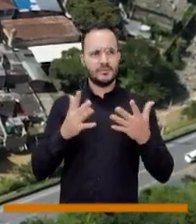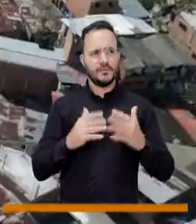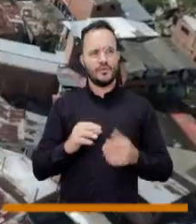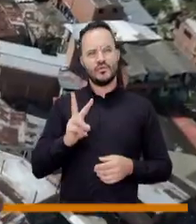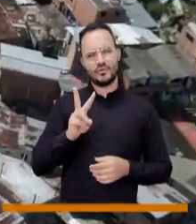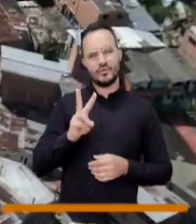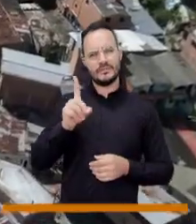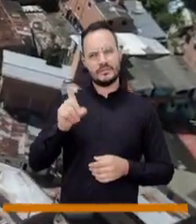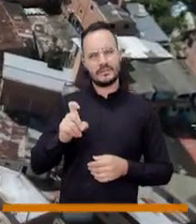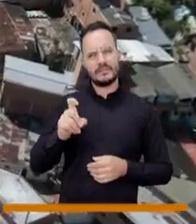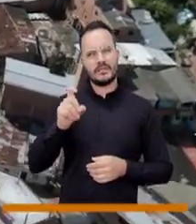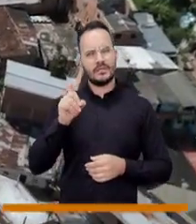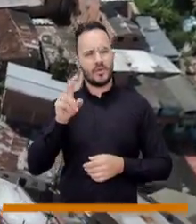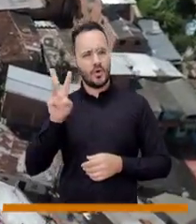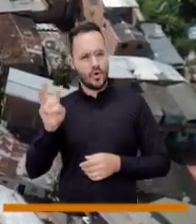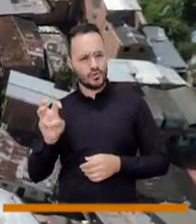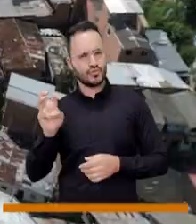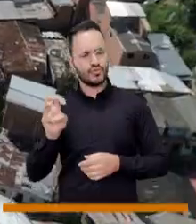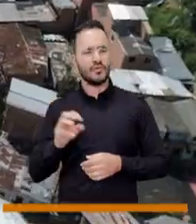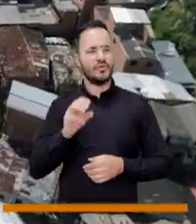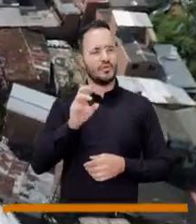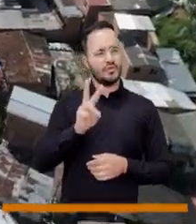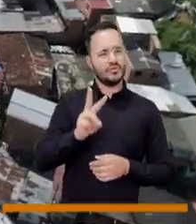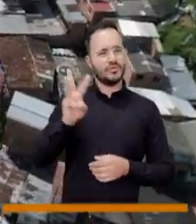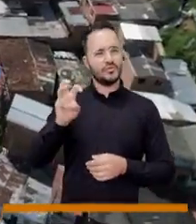en este último año más de